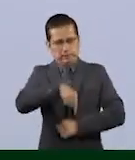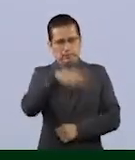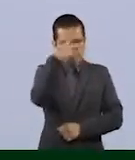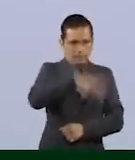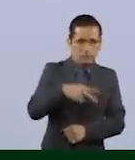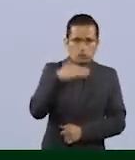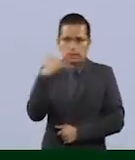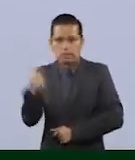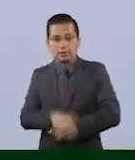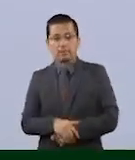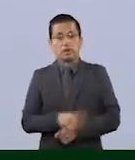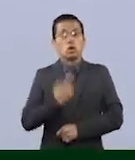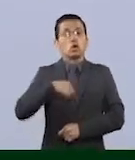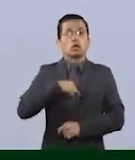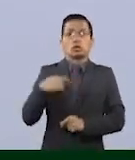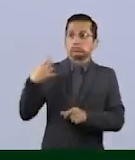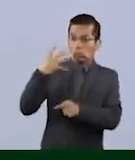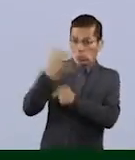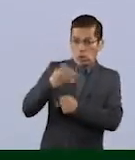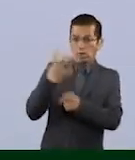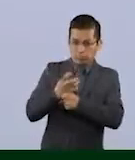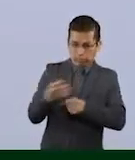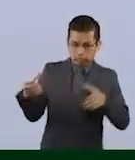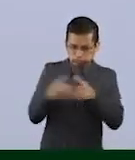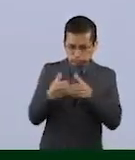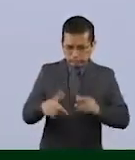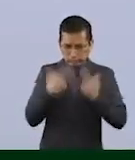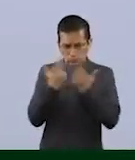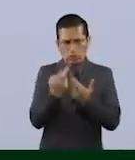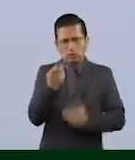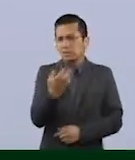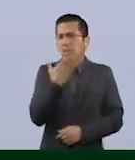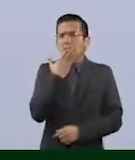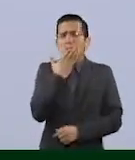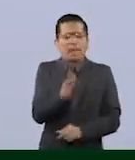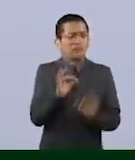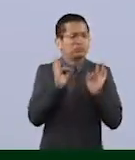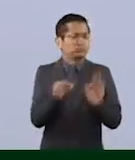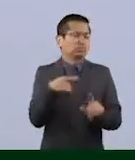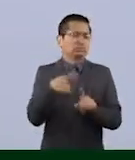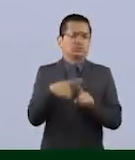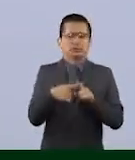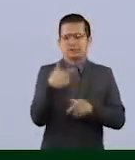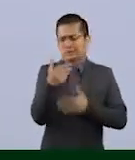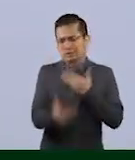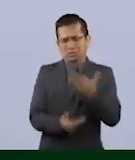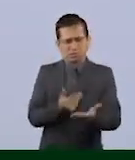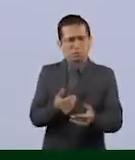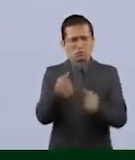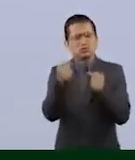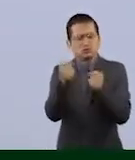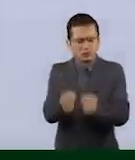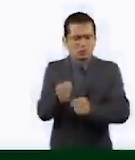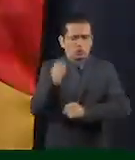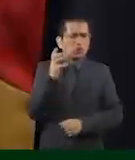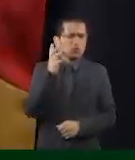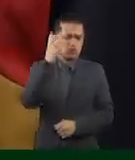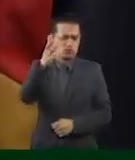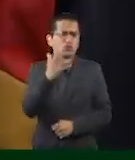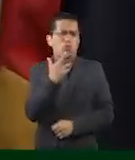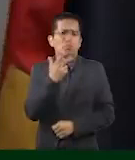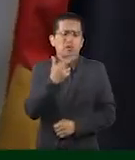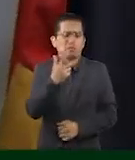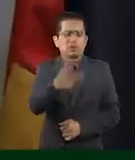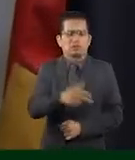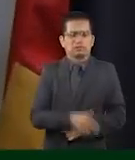amistad, ha sido benéfico, ha sido enriquecedor y sin duda va a traer muy buenos trabajos hacia el futuro. Pues a